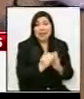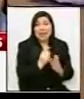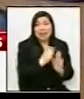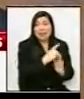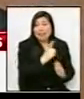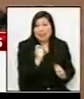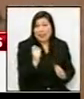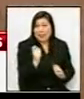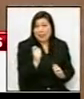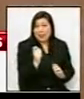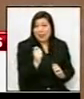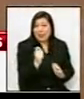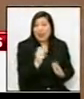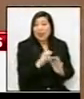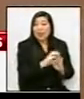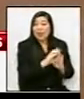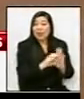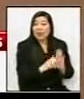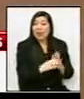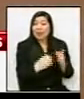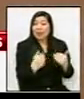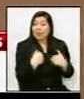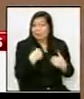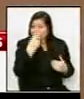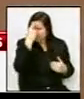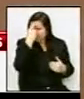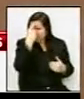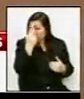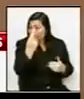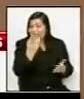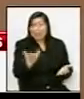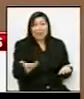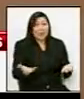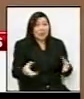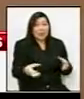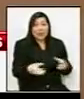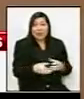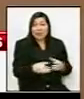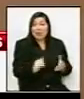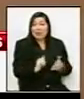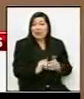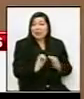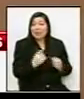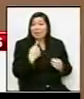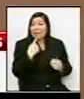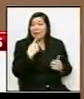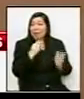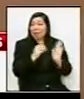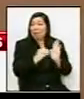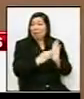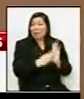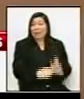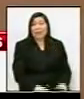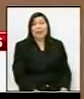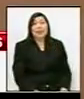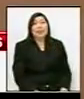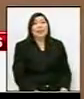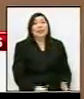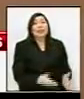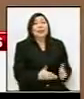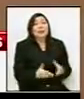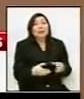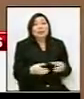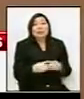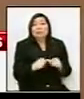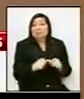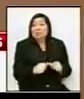de la Constitución, tenemos que respetarlo, pues. No es que esta comisión, si es para estar pintados y que esto vaya como sea y la